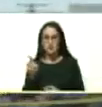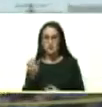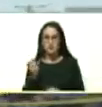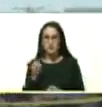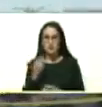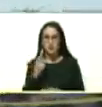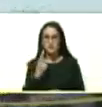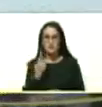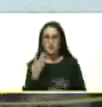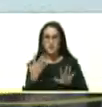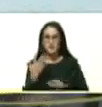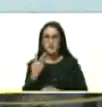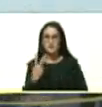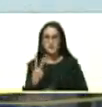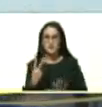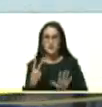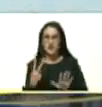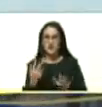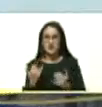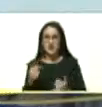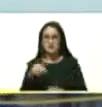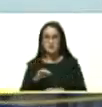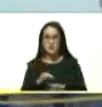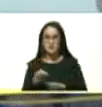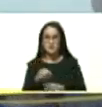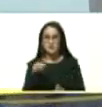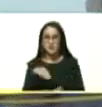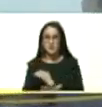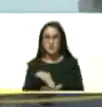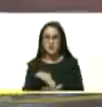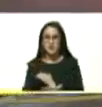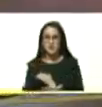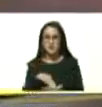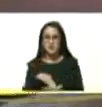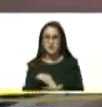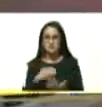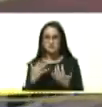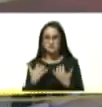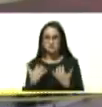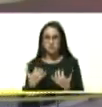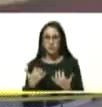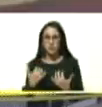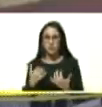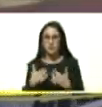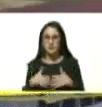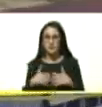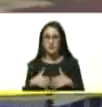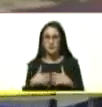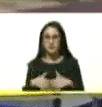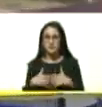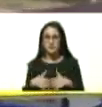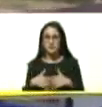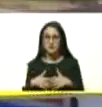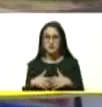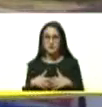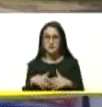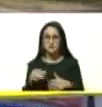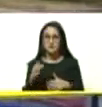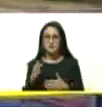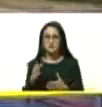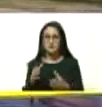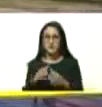número 197, acá en el municipio Miranda, en este complejo agroindustrial Francisco Lazo